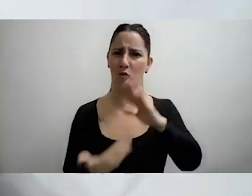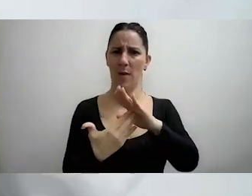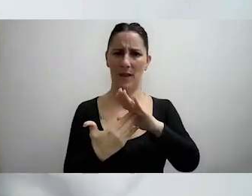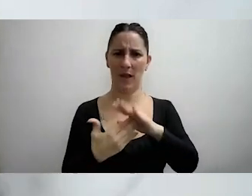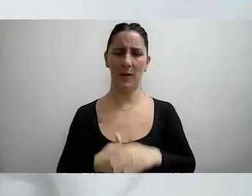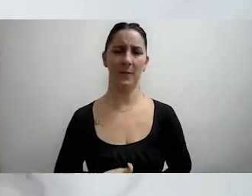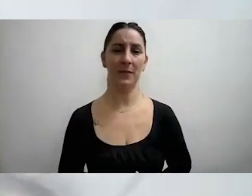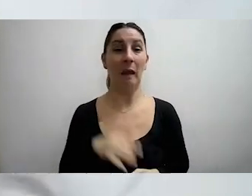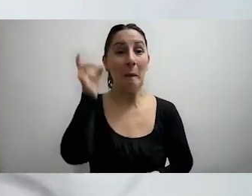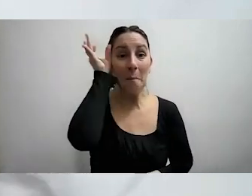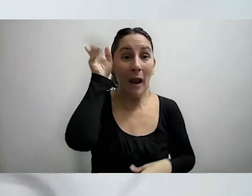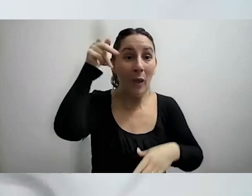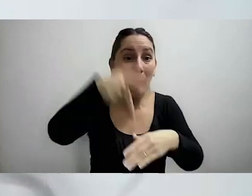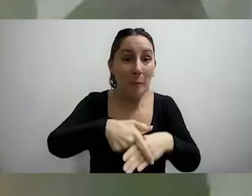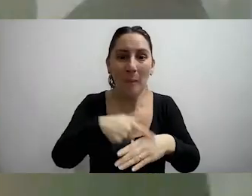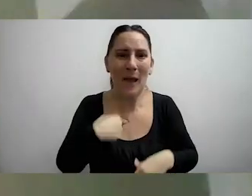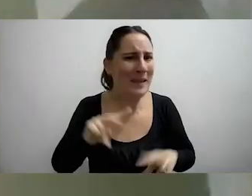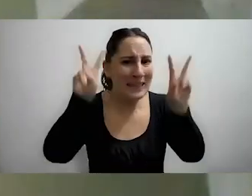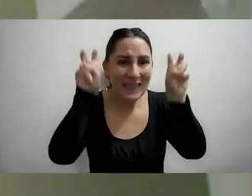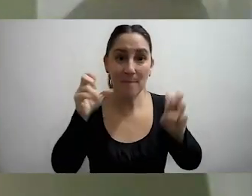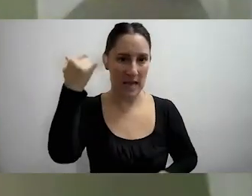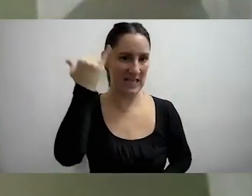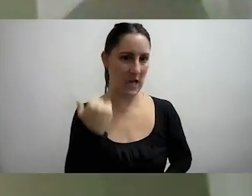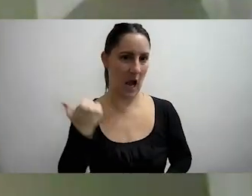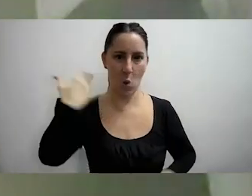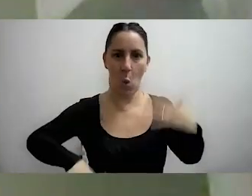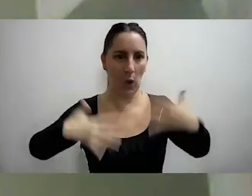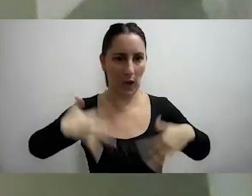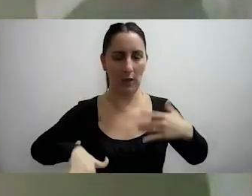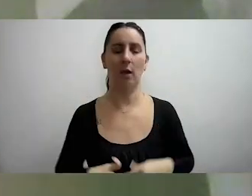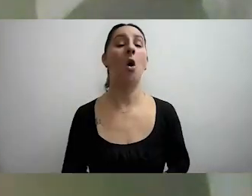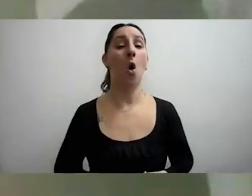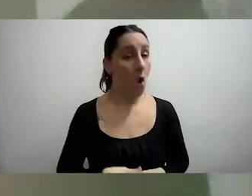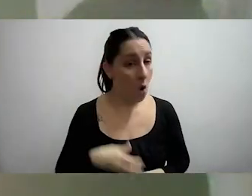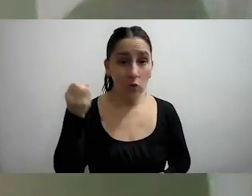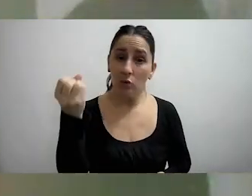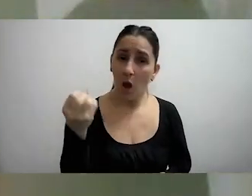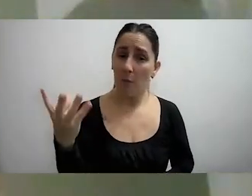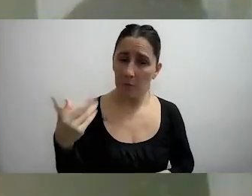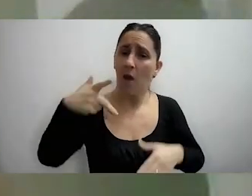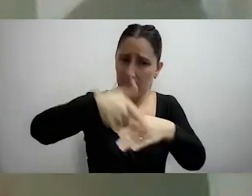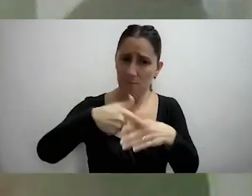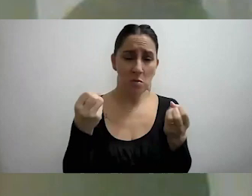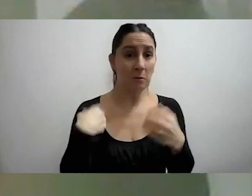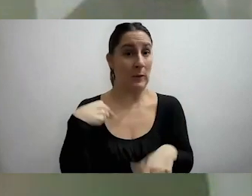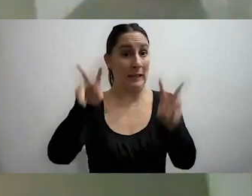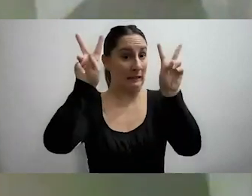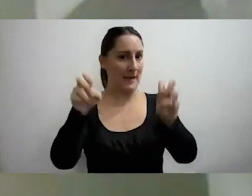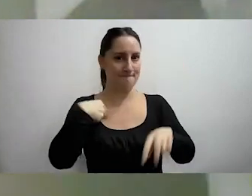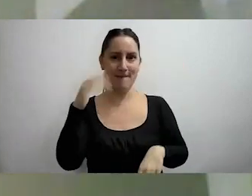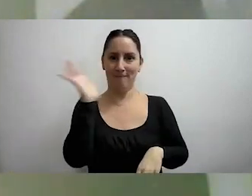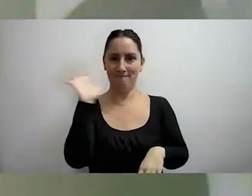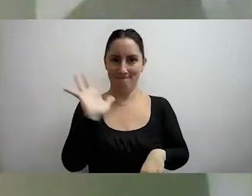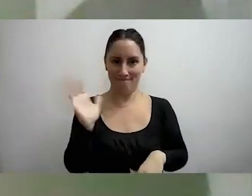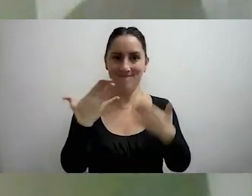Perdón que me meta, pero para mí es un tema apasionante. No, me encantó, Silvia, me encantó la mirada, apasionante. el aporte que hiciste, la verdad desconocía, así que te súper agradezco. Y aparte